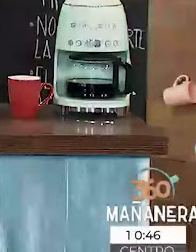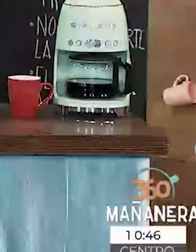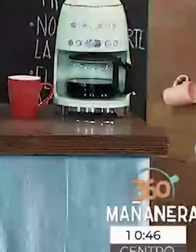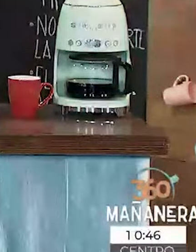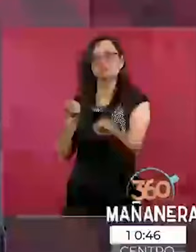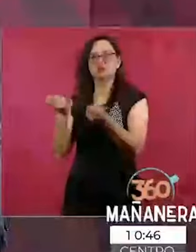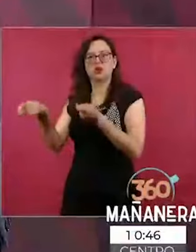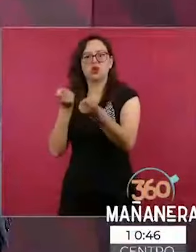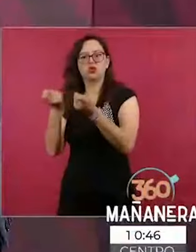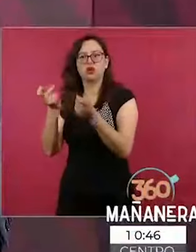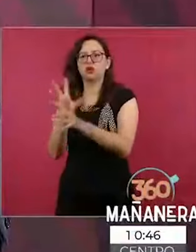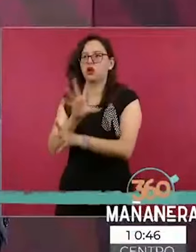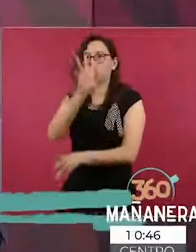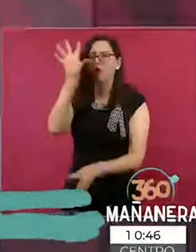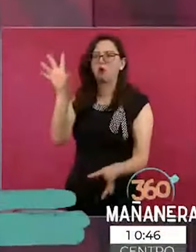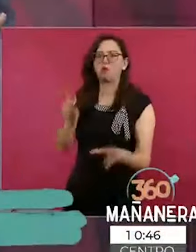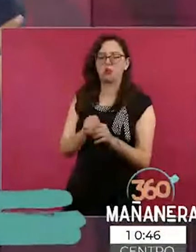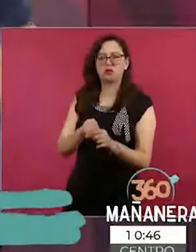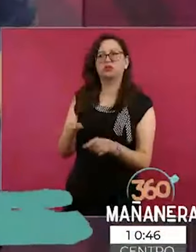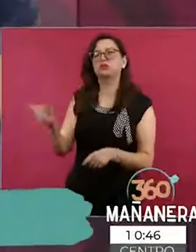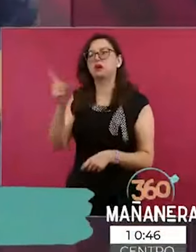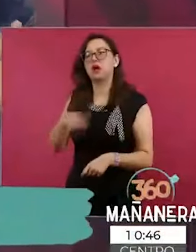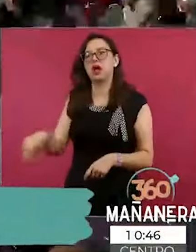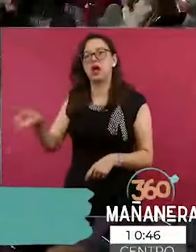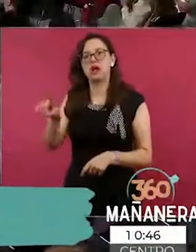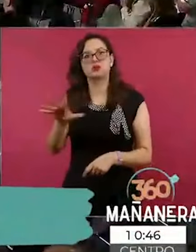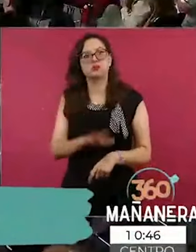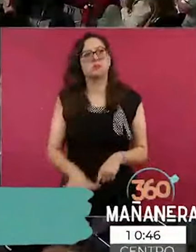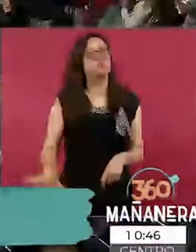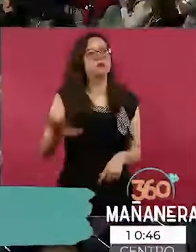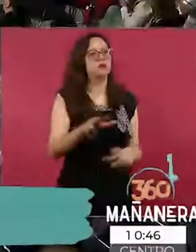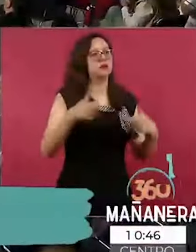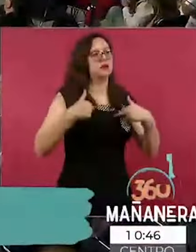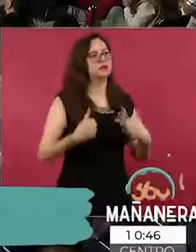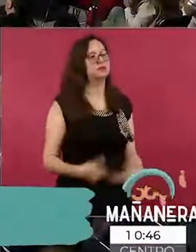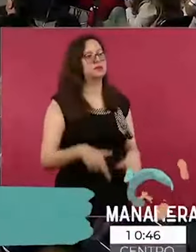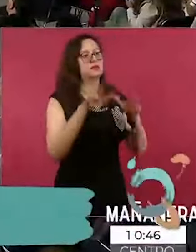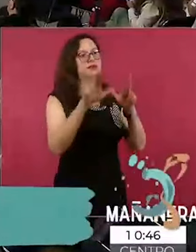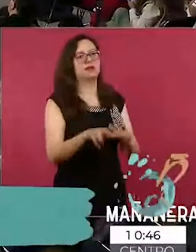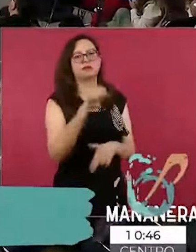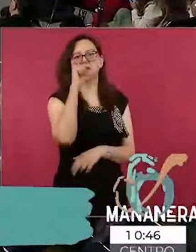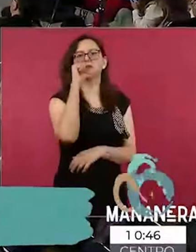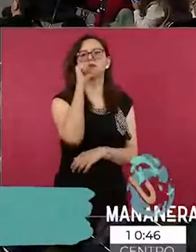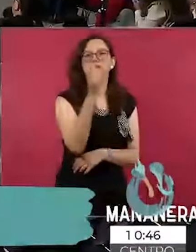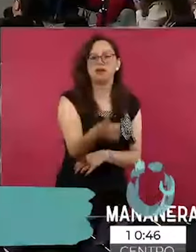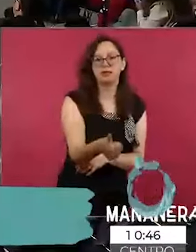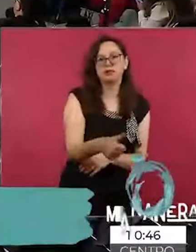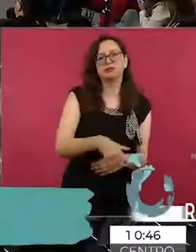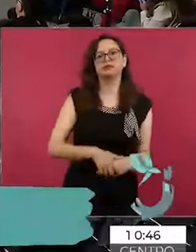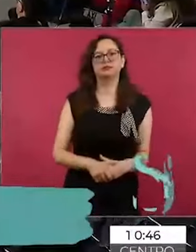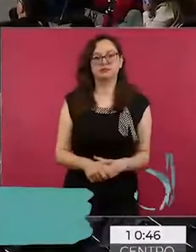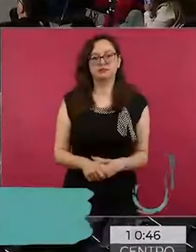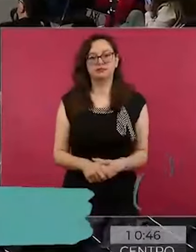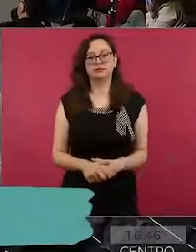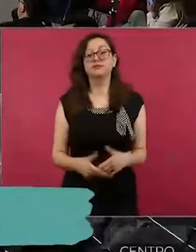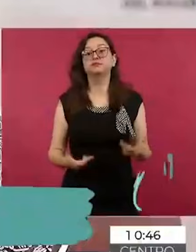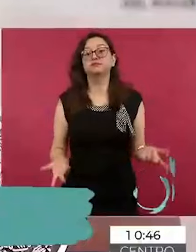al presidente a ver si mañana que es eh